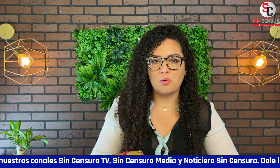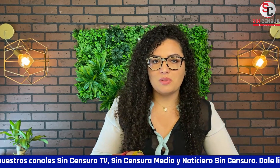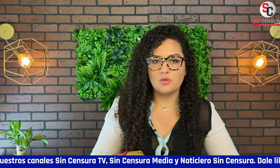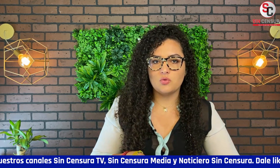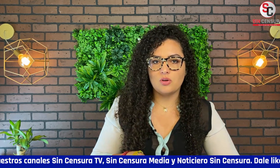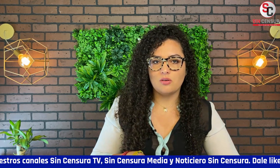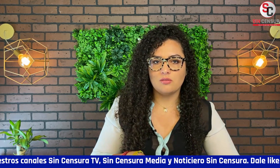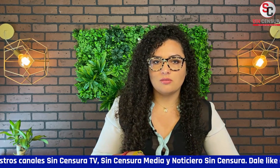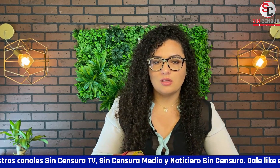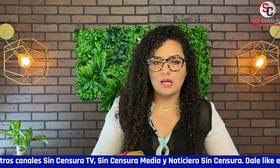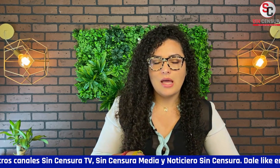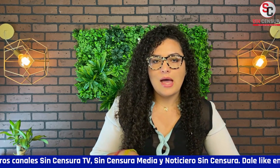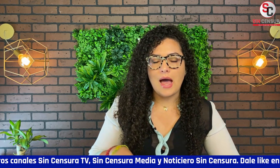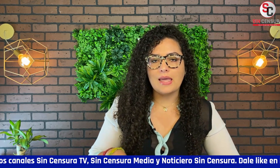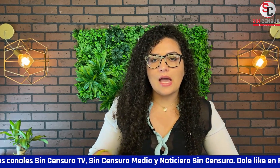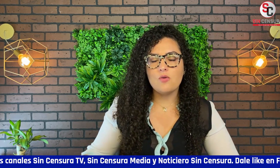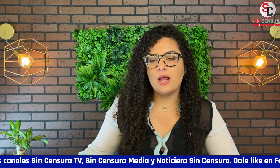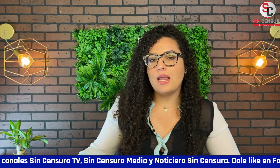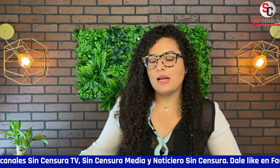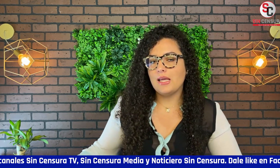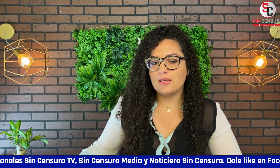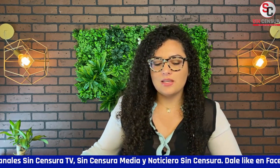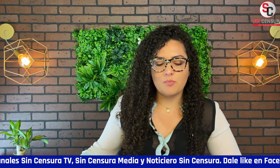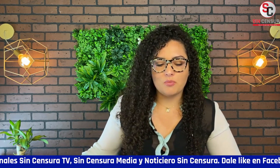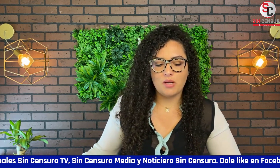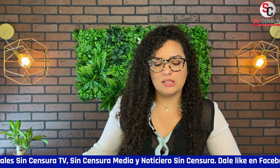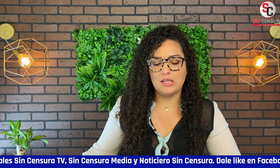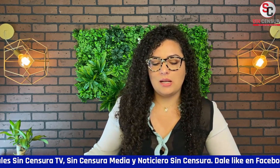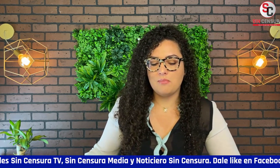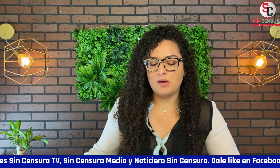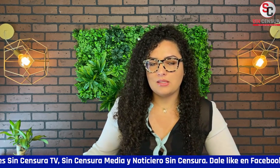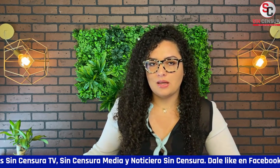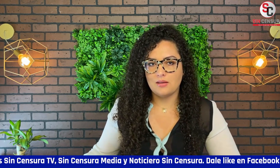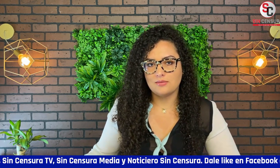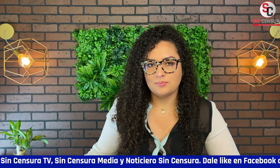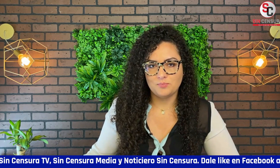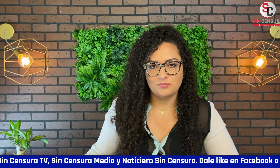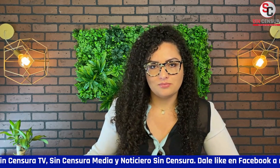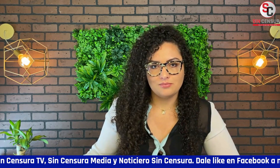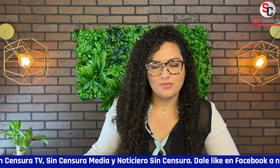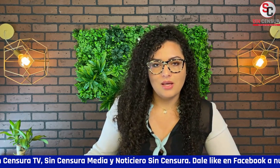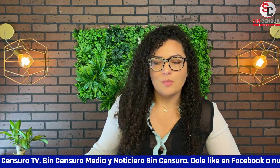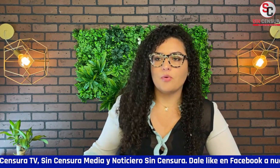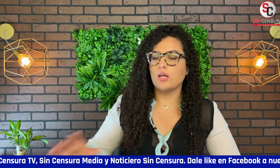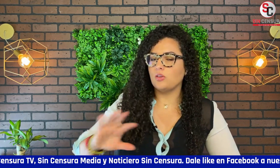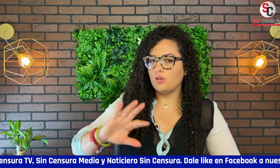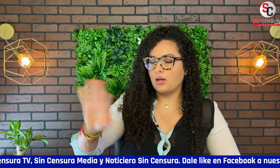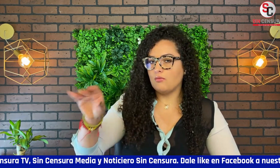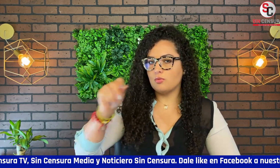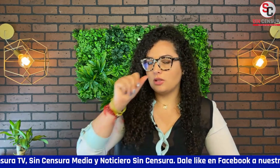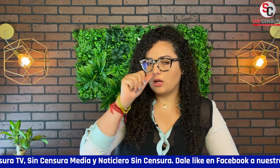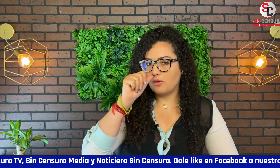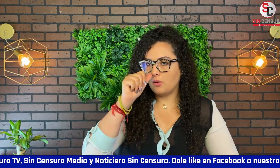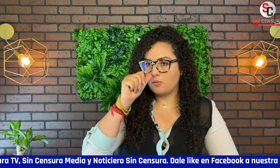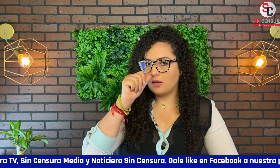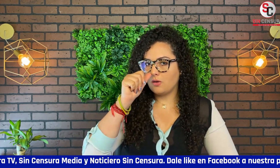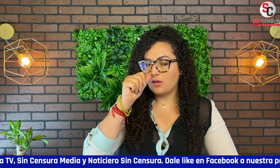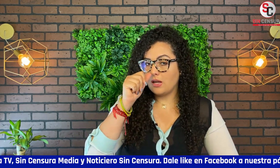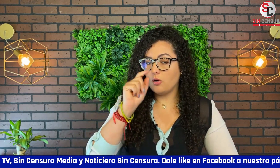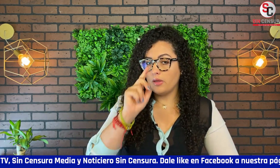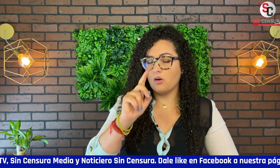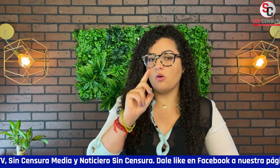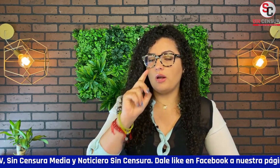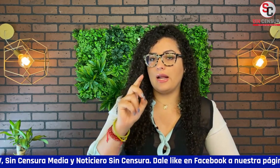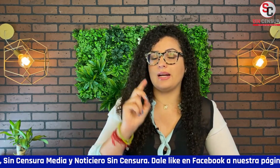en la propia institución. Aquí hay una negligencia por parte de la empresa, porque todo queremos voltar a ver al gobierno,